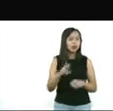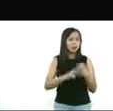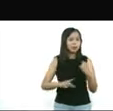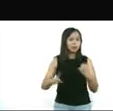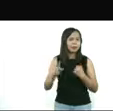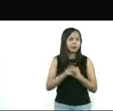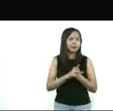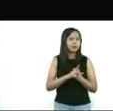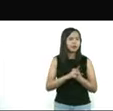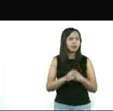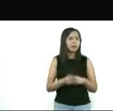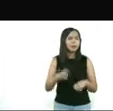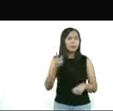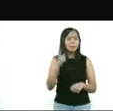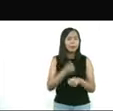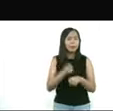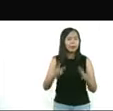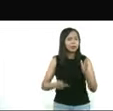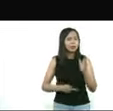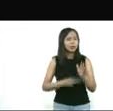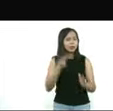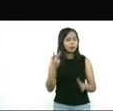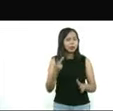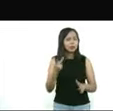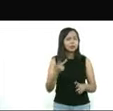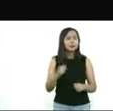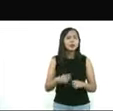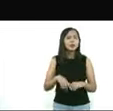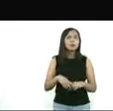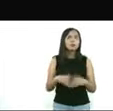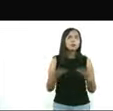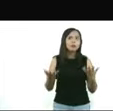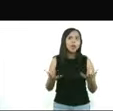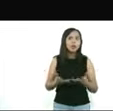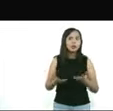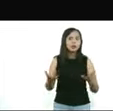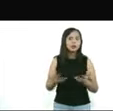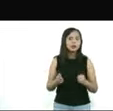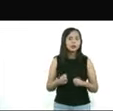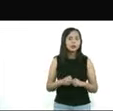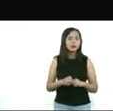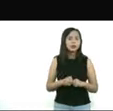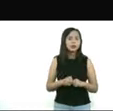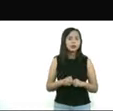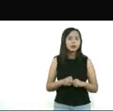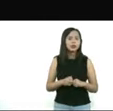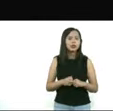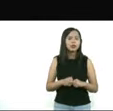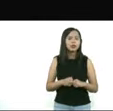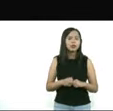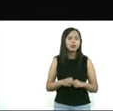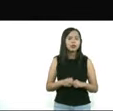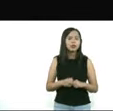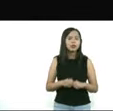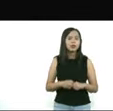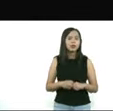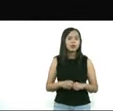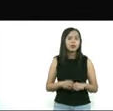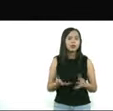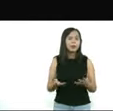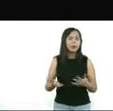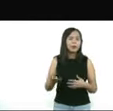país. Es la primera vez que se va a hacer algo al respecto y significa generar y establecer